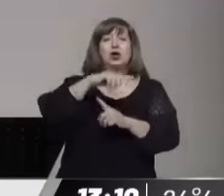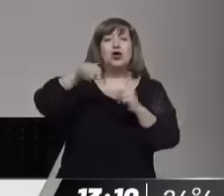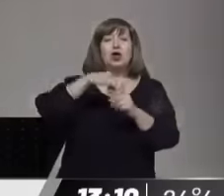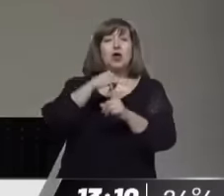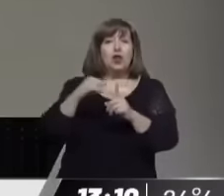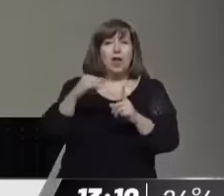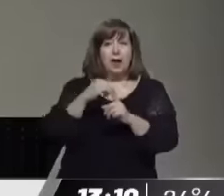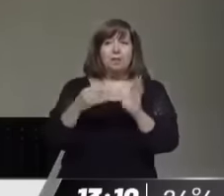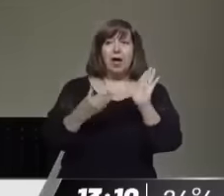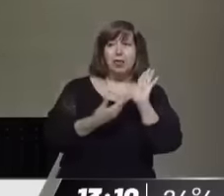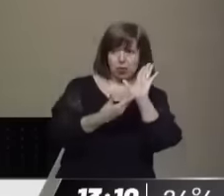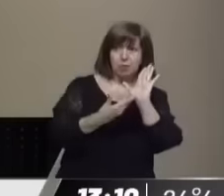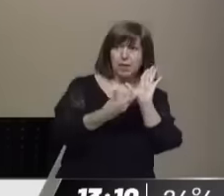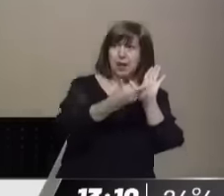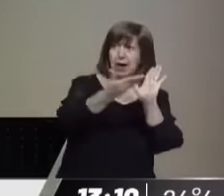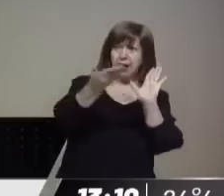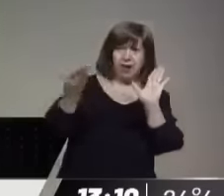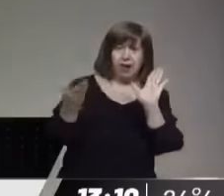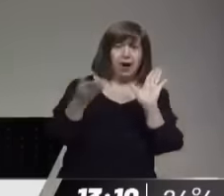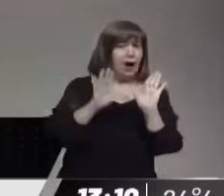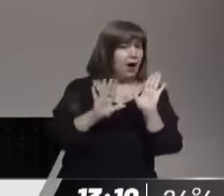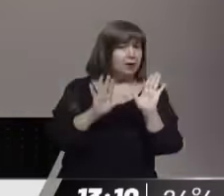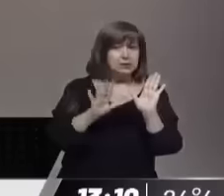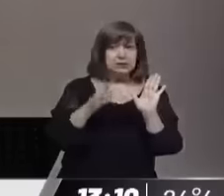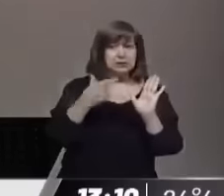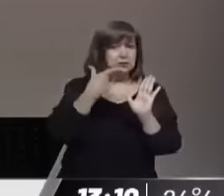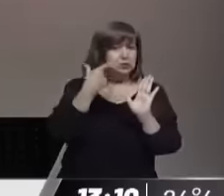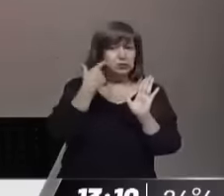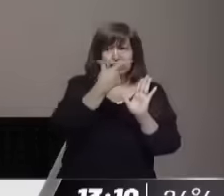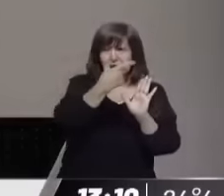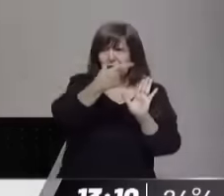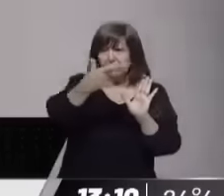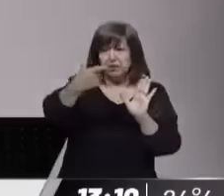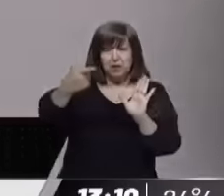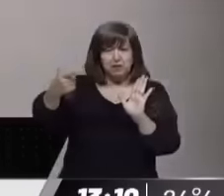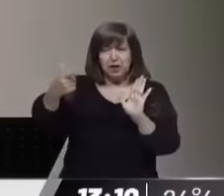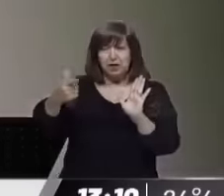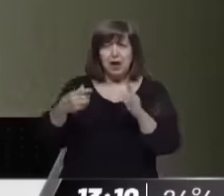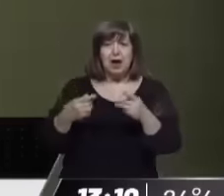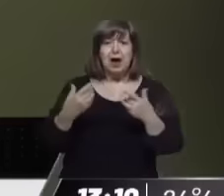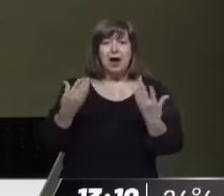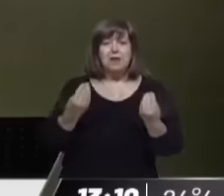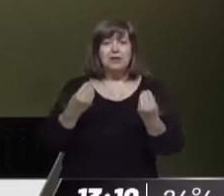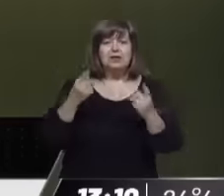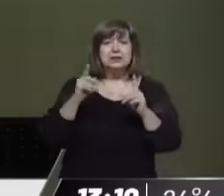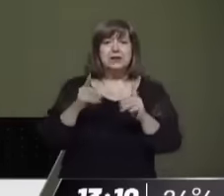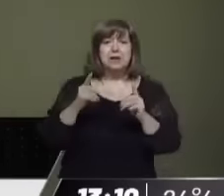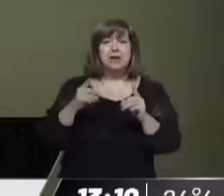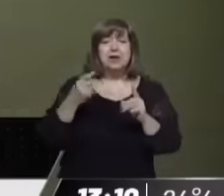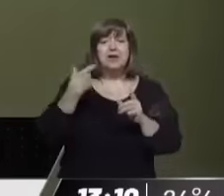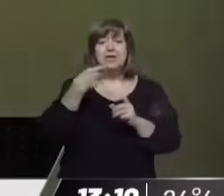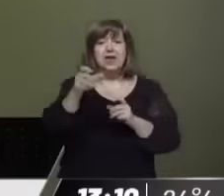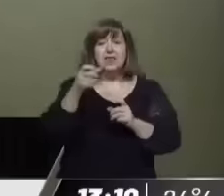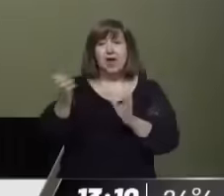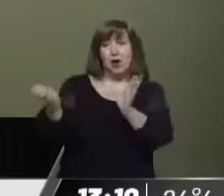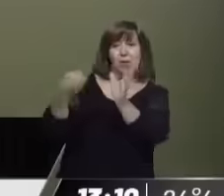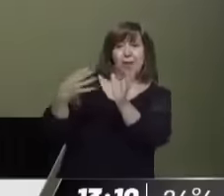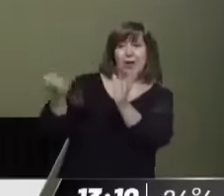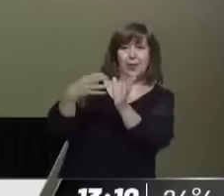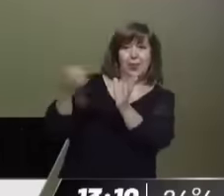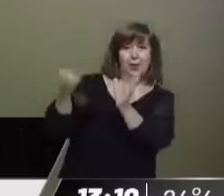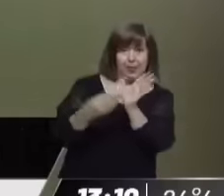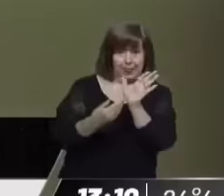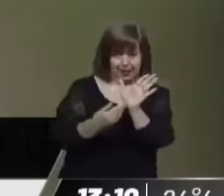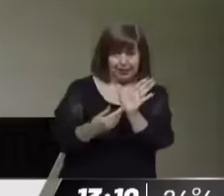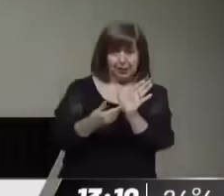que te podemos mostrar, lo que vivió Canal 7, Noticiero 7, con nuestros camarógrafos y muchos de los videos enviados ayer a la tarde por ustedes.